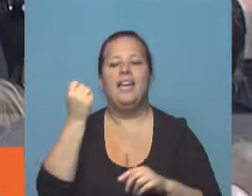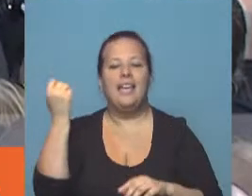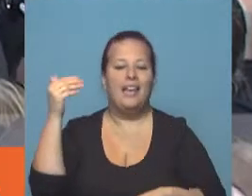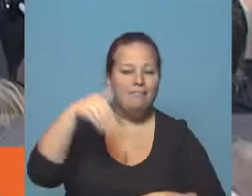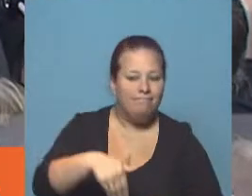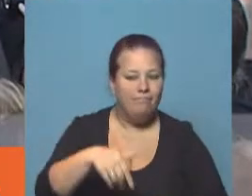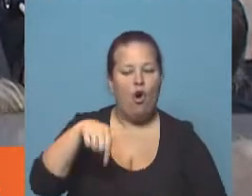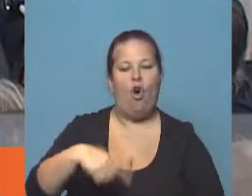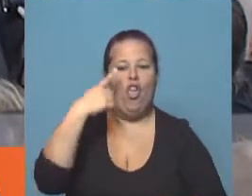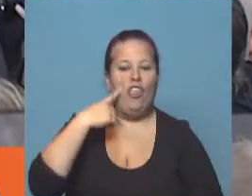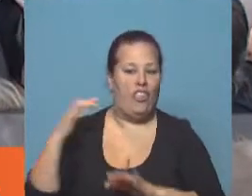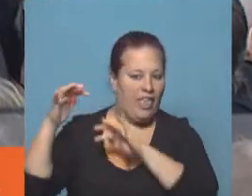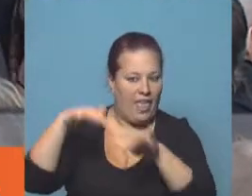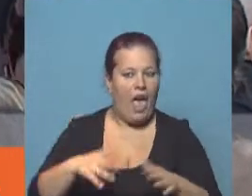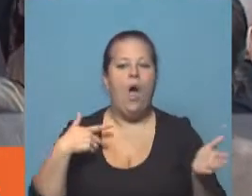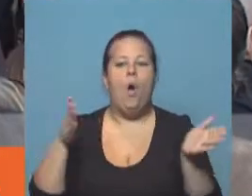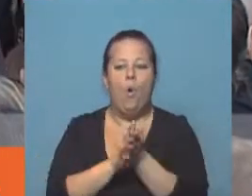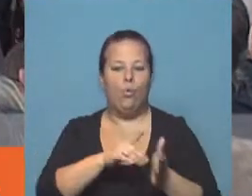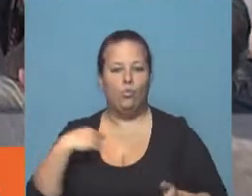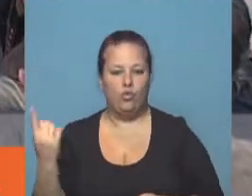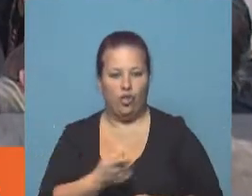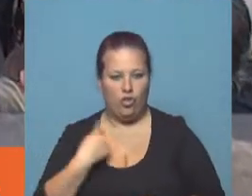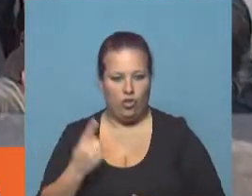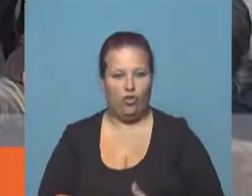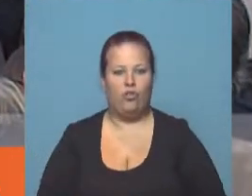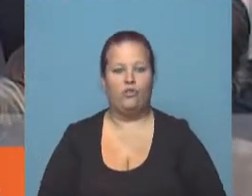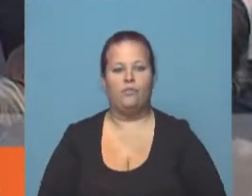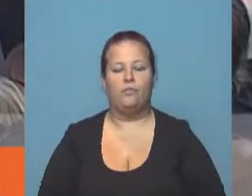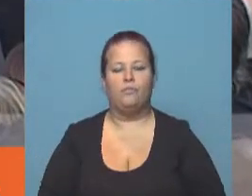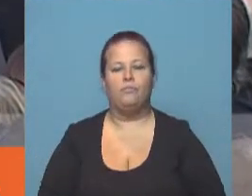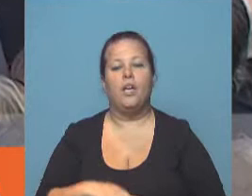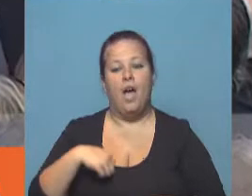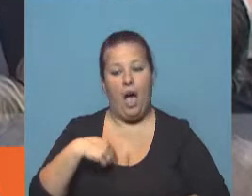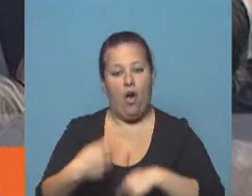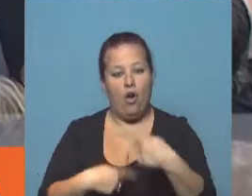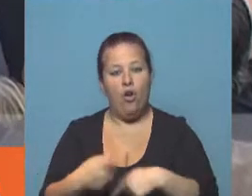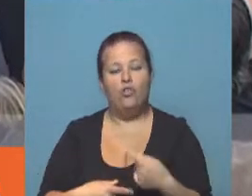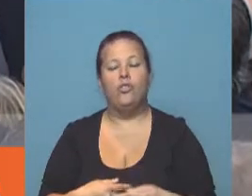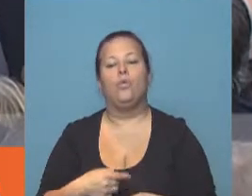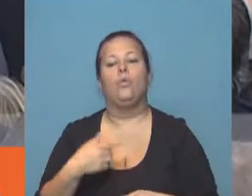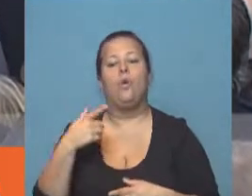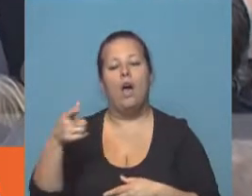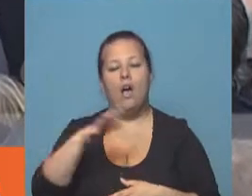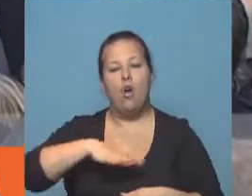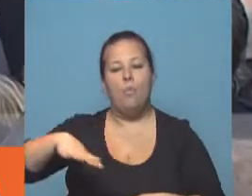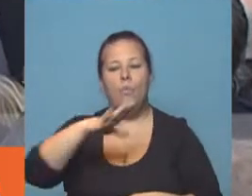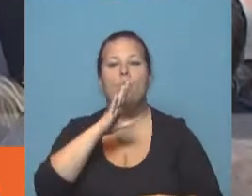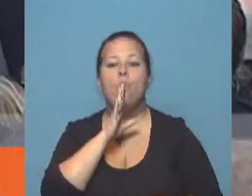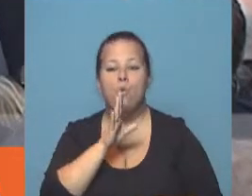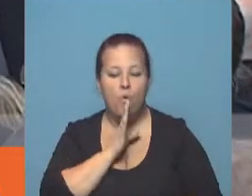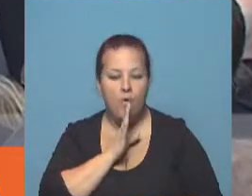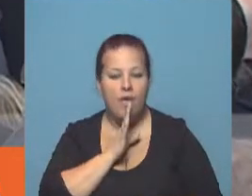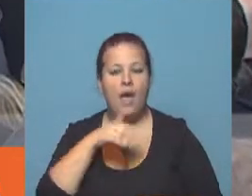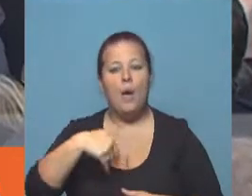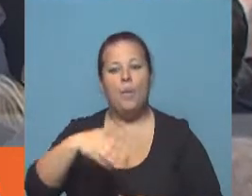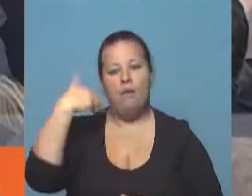estar en el día de hoy junto con nosotros. A continuación, en nombre de la comunidad judía, nos